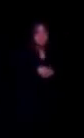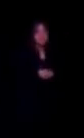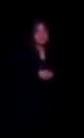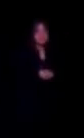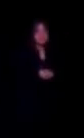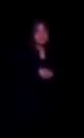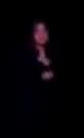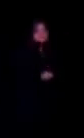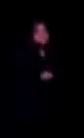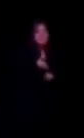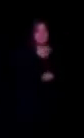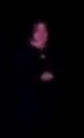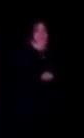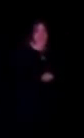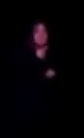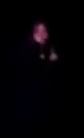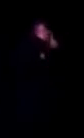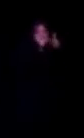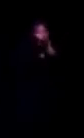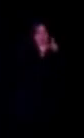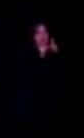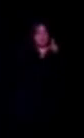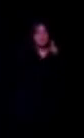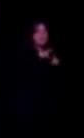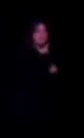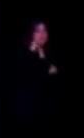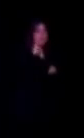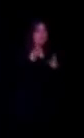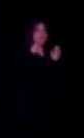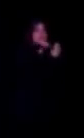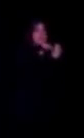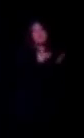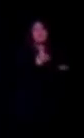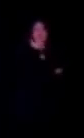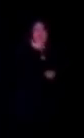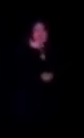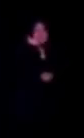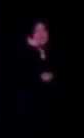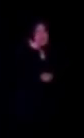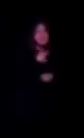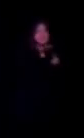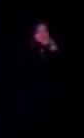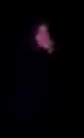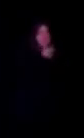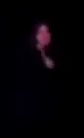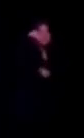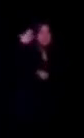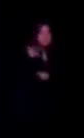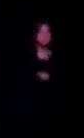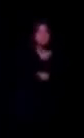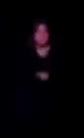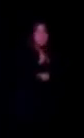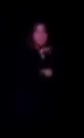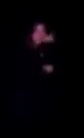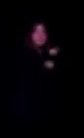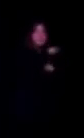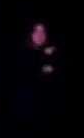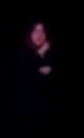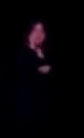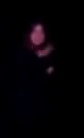Tenemos indicadores como valor añadido, qué hacemos para compensar situaciones externas que ponen en dificultad a las personas, bien por mayor capacidad,